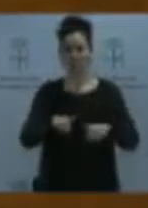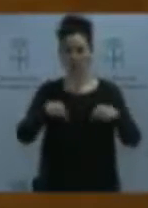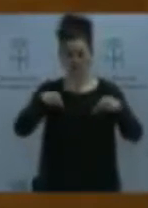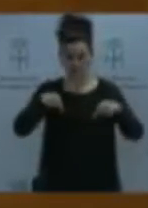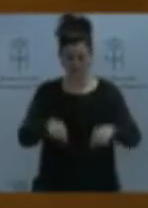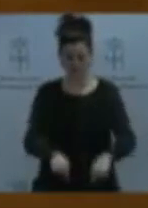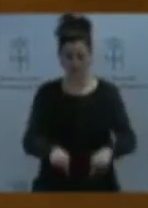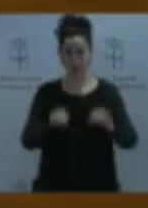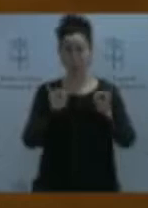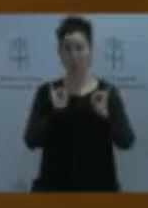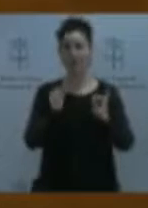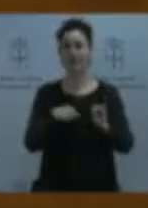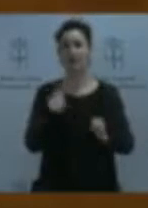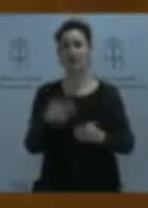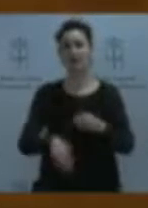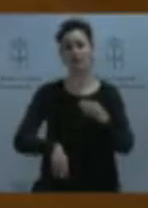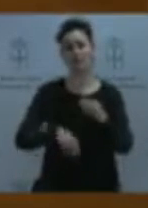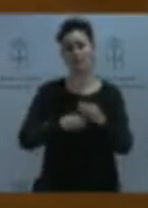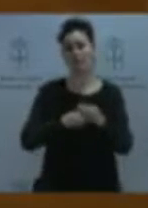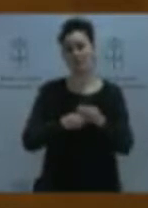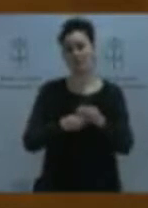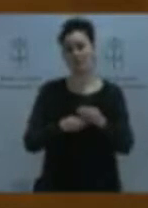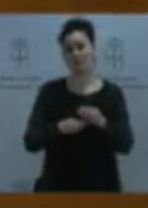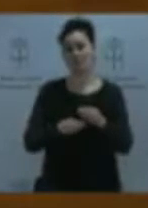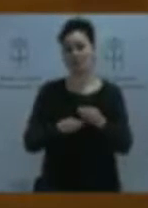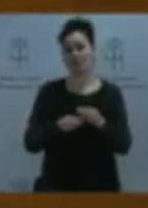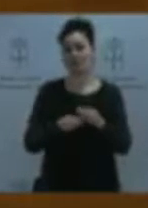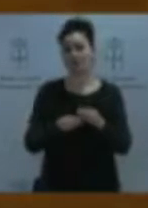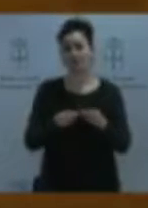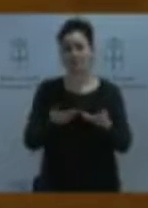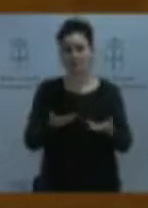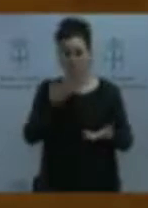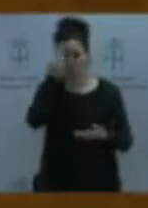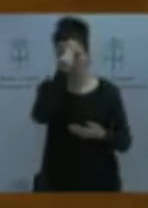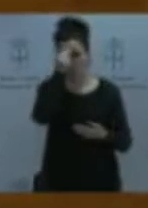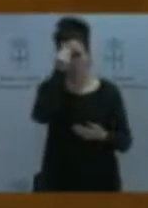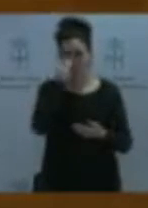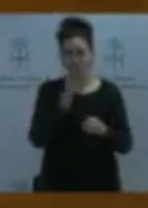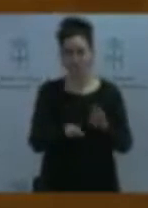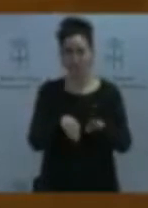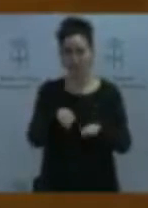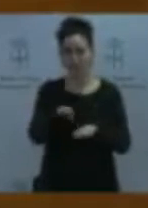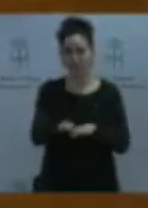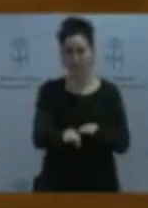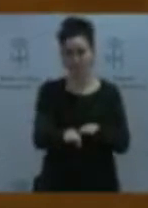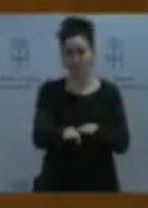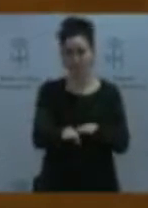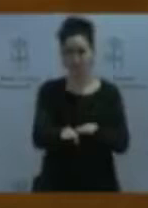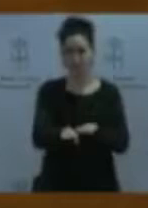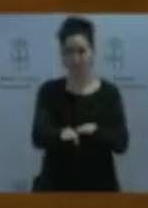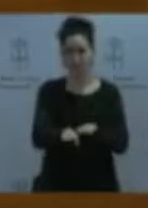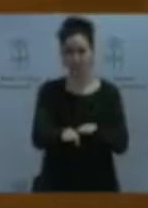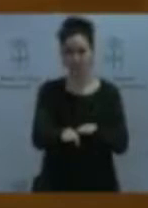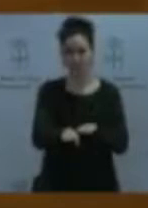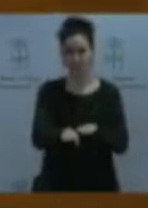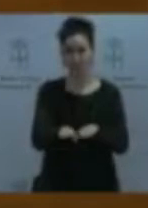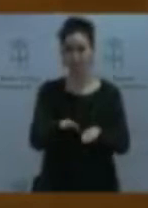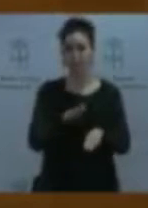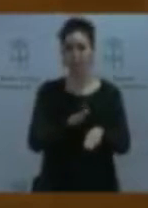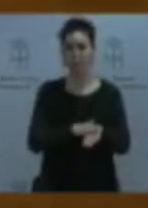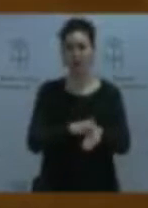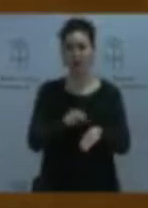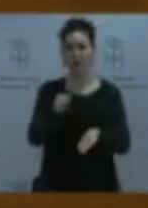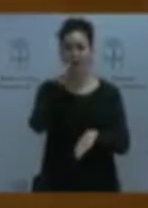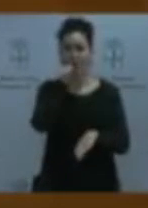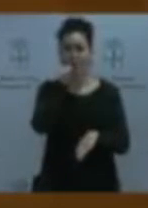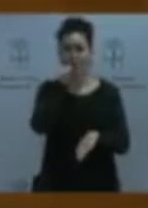punto porque creemos que es un paso previo a ir al agua de los pozos, ¿no? Que es hacer un mapeo completo de qué agua